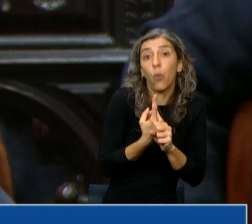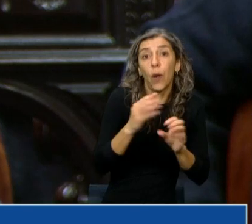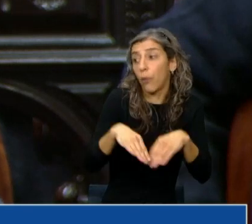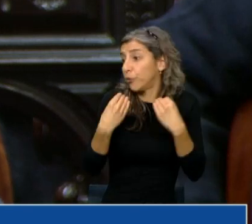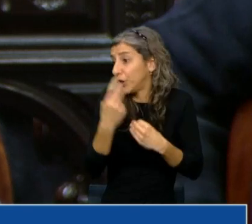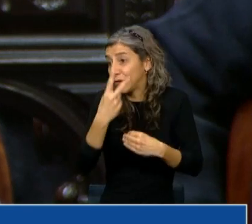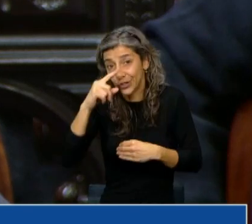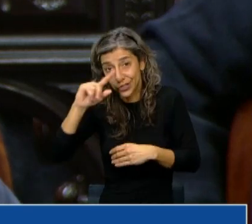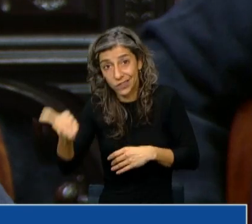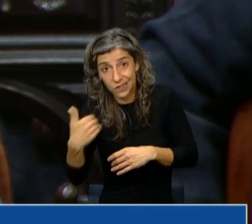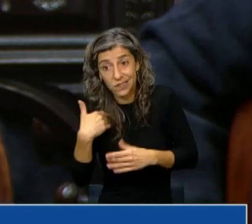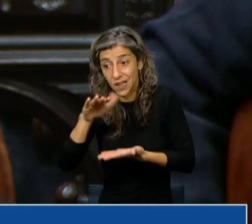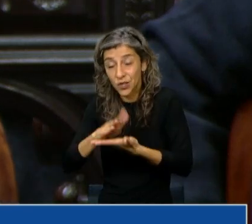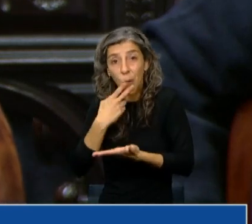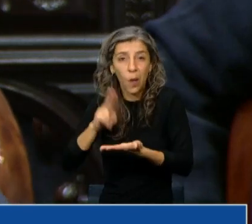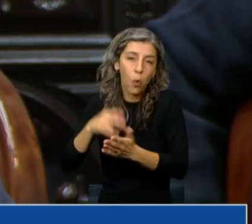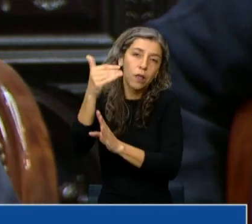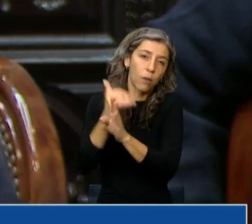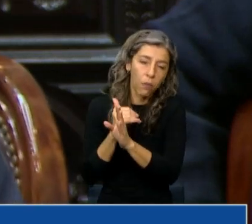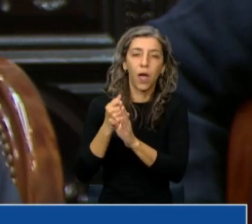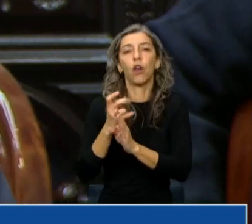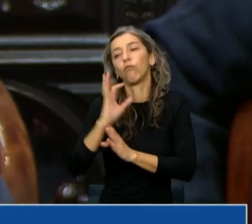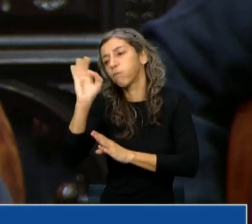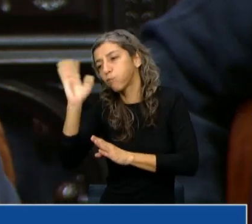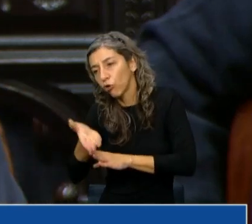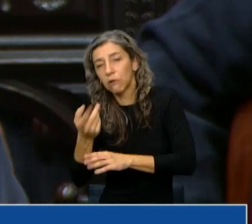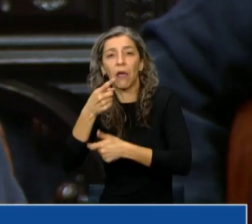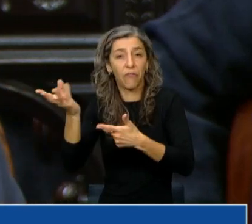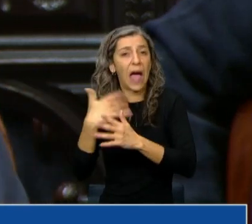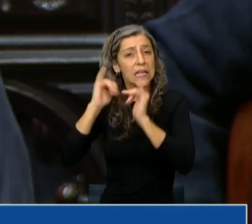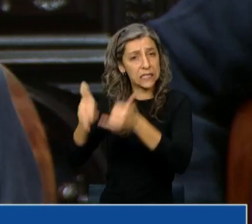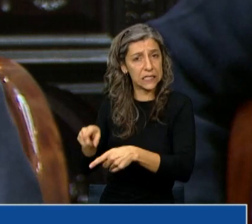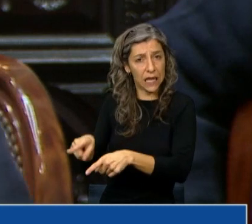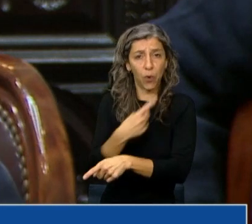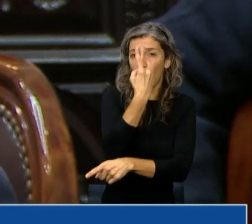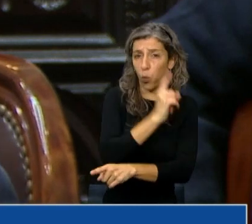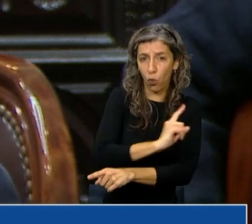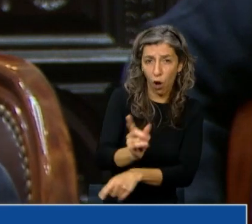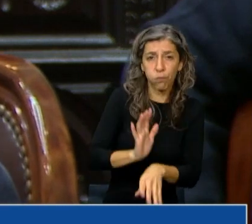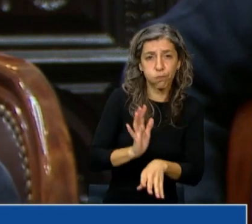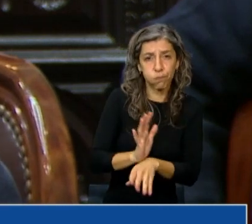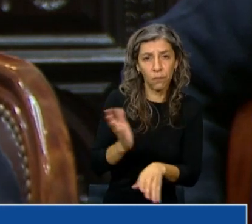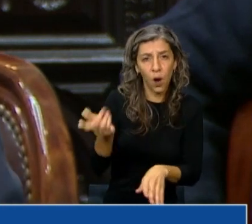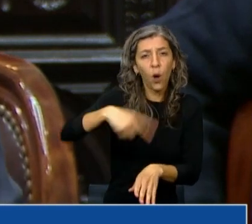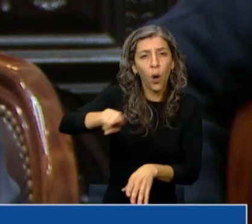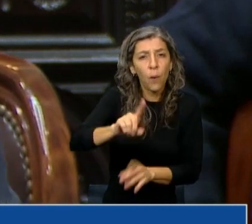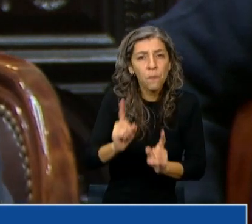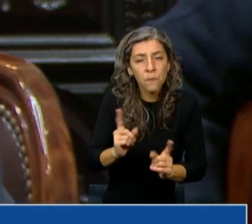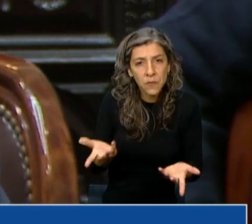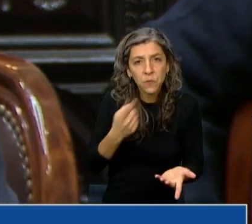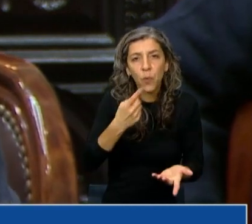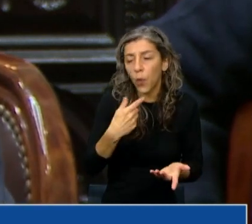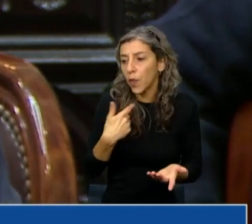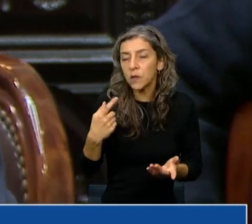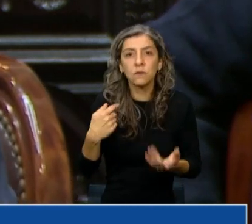exenciones, reducciones o reducciones de alícuotas sí se puede discutir. Ustedes mismos, los que dicen que